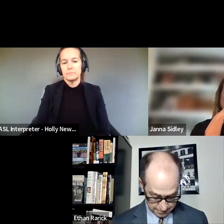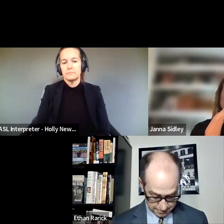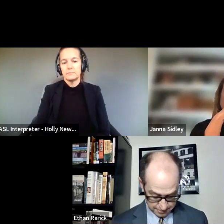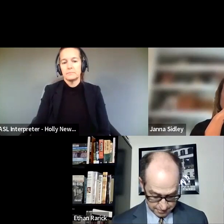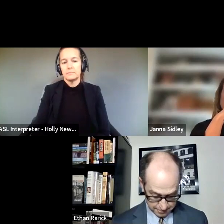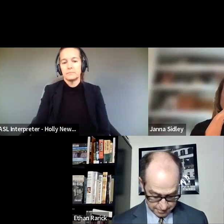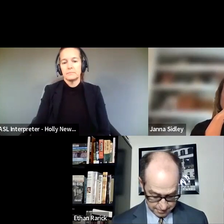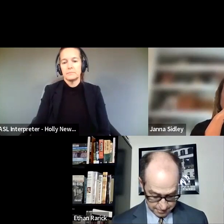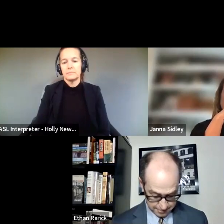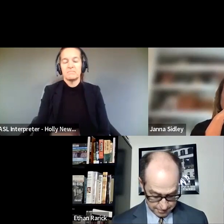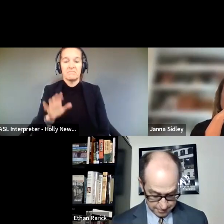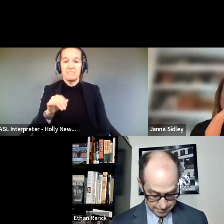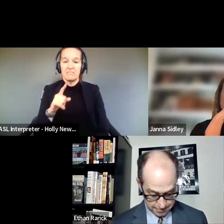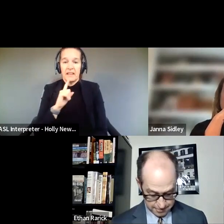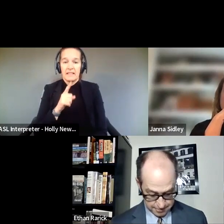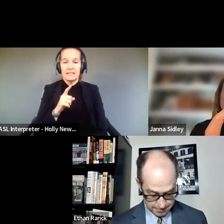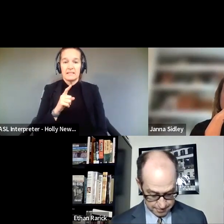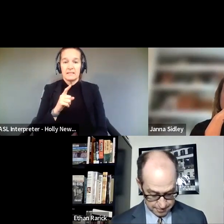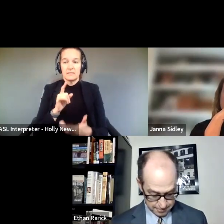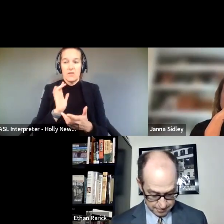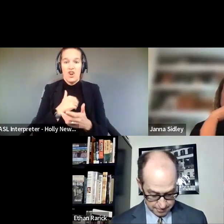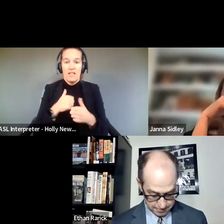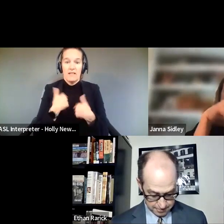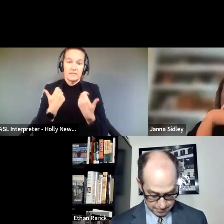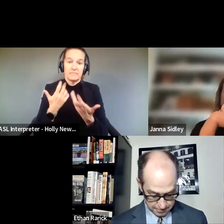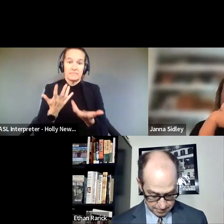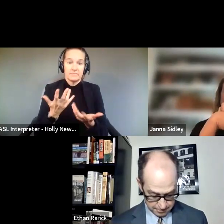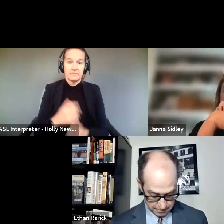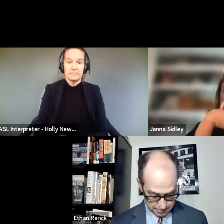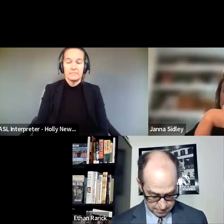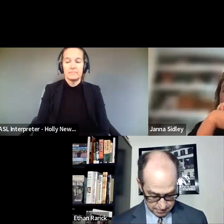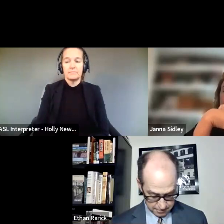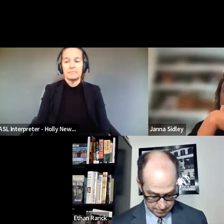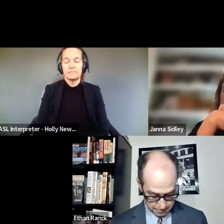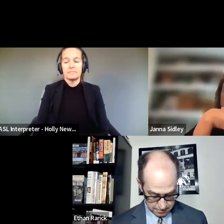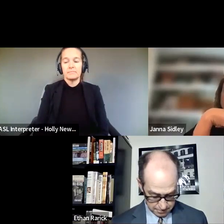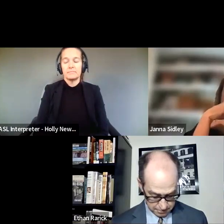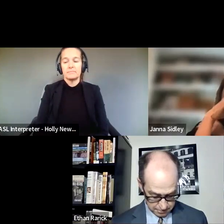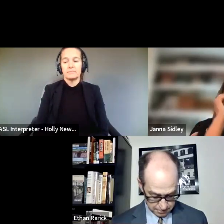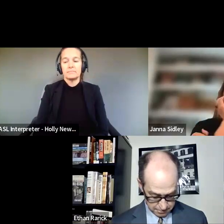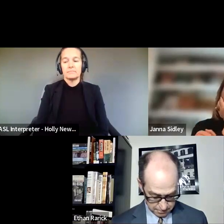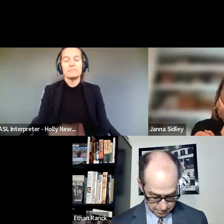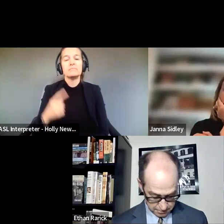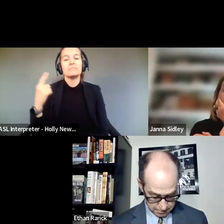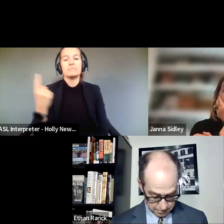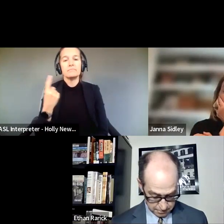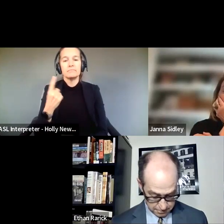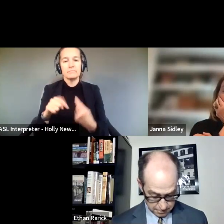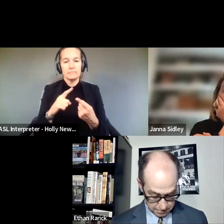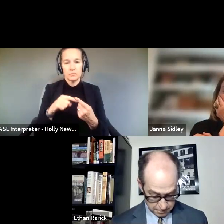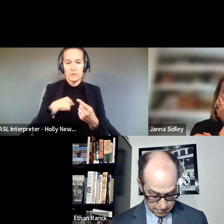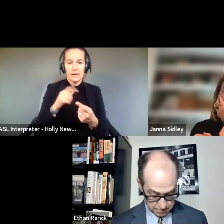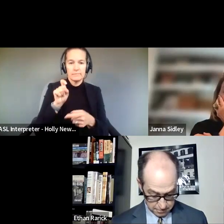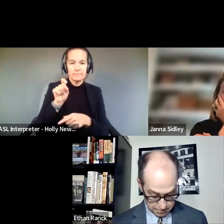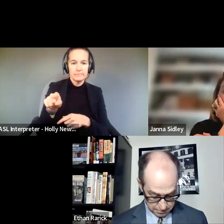a pedir servicios al centro regional, y que en mi opinión no es pedir, porque es